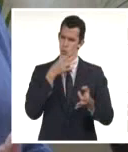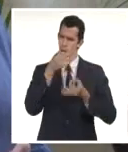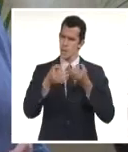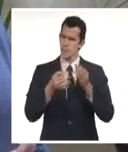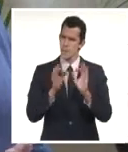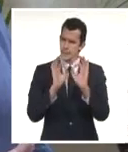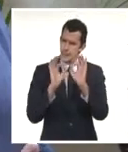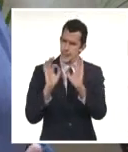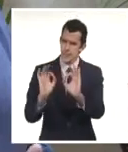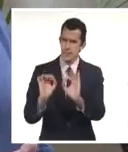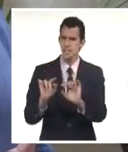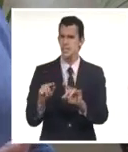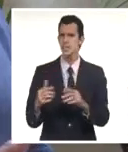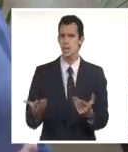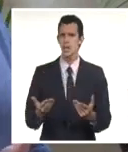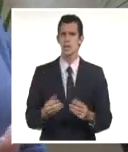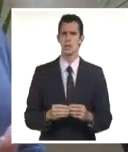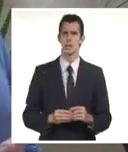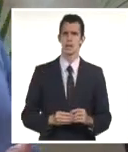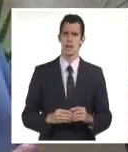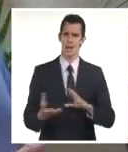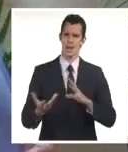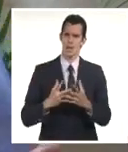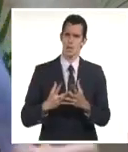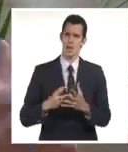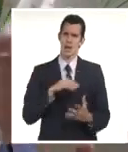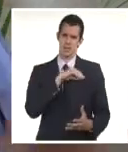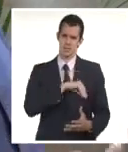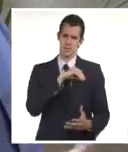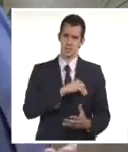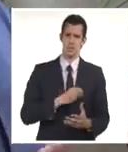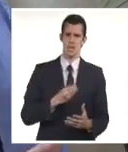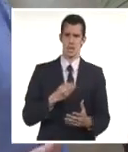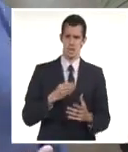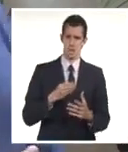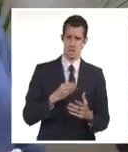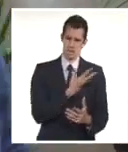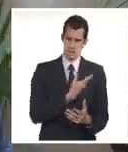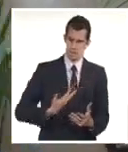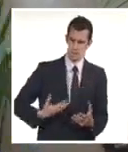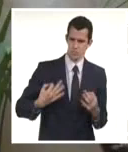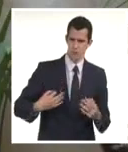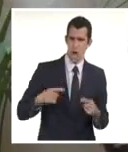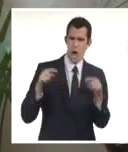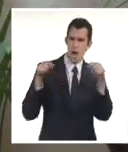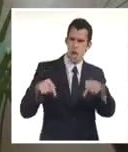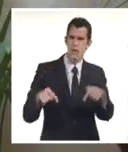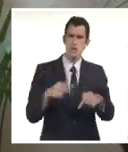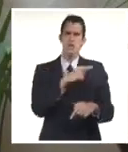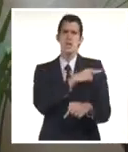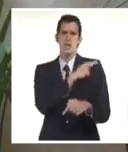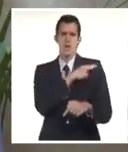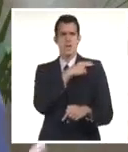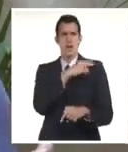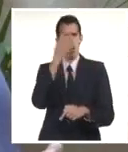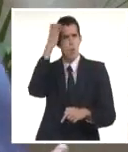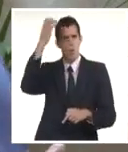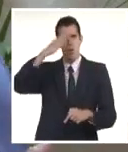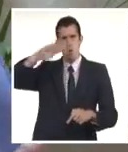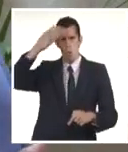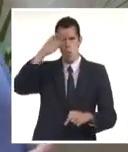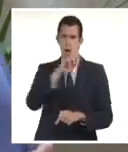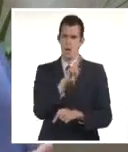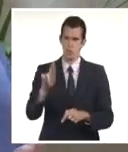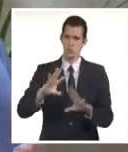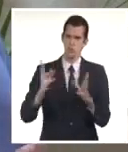que de inmediato un grupo importante, dirigente de la revolución, de diferentes instituciones y también de